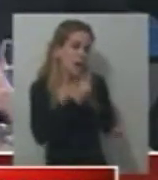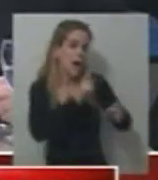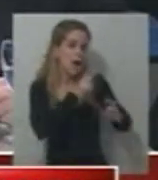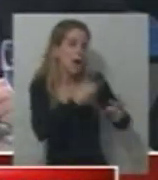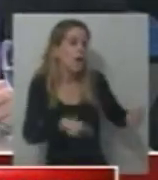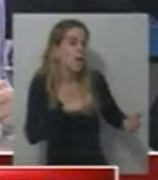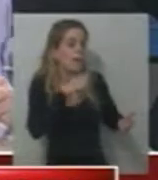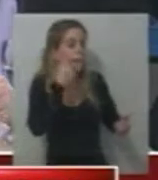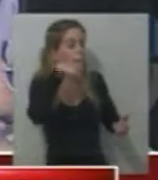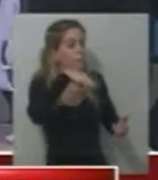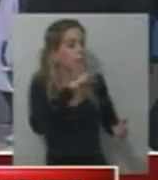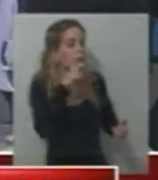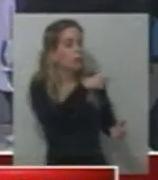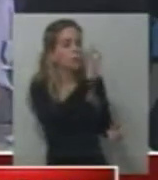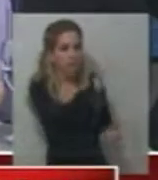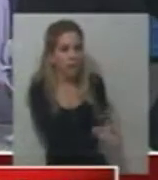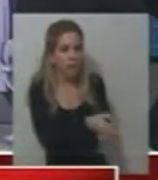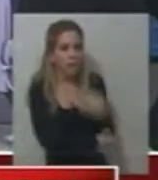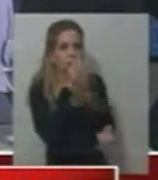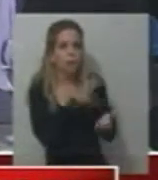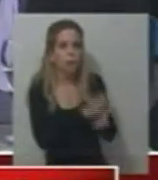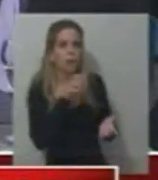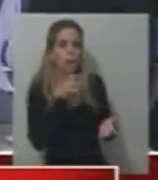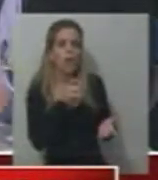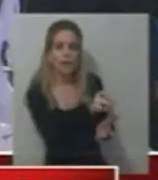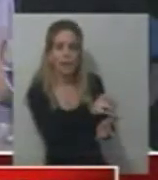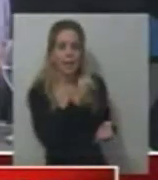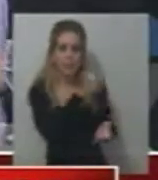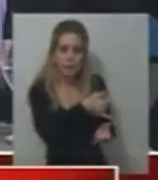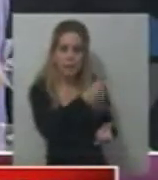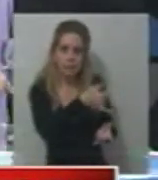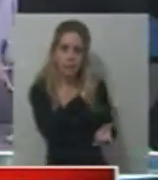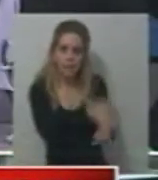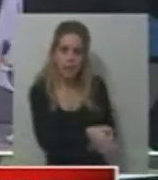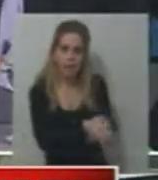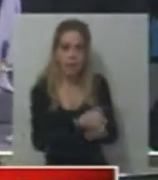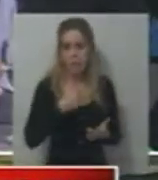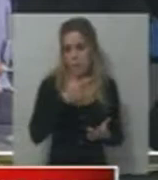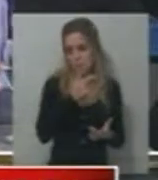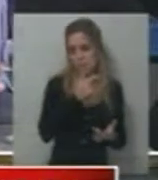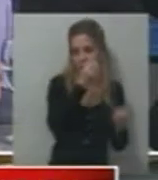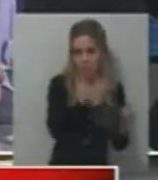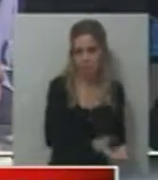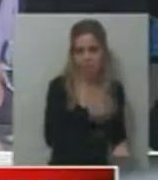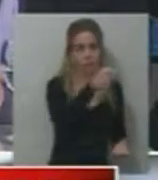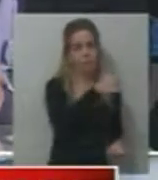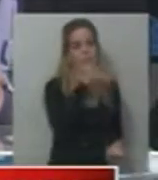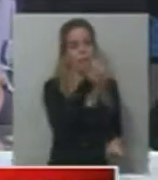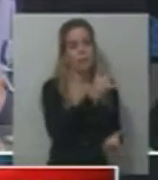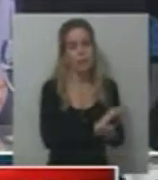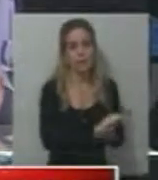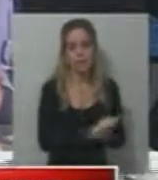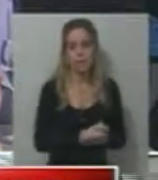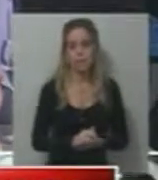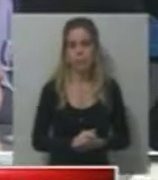como experto en la materia, me parece bien que opine. Yo estoy a favor de que hable Pino. No, yo estoy a favor de que hable Pino. Quiero decir, no se van a perder la bonomía de ir